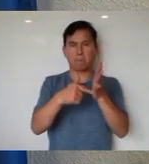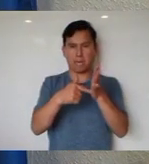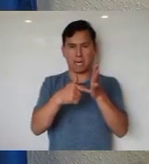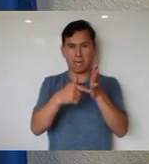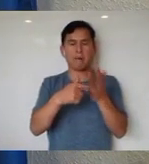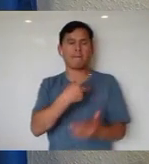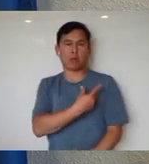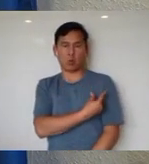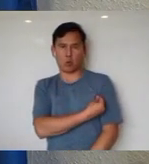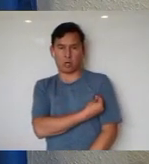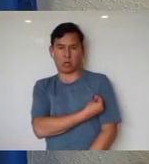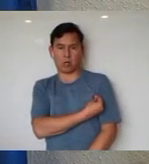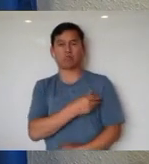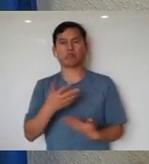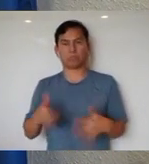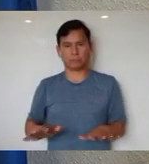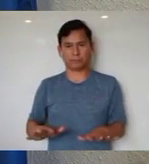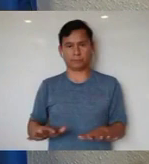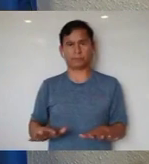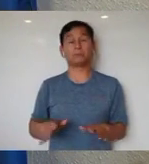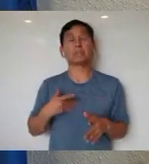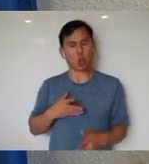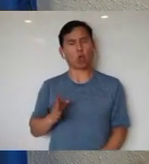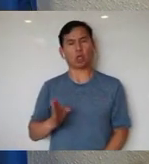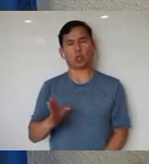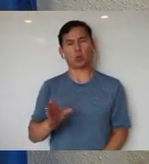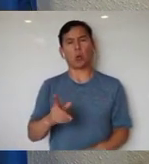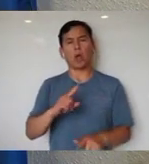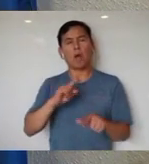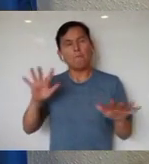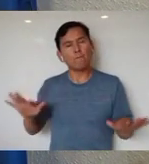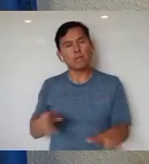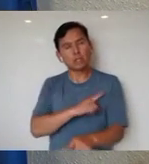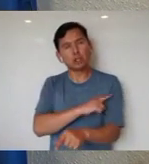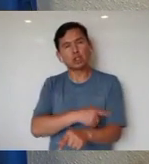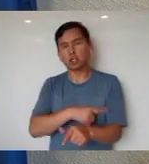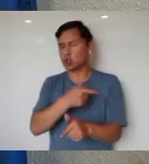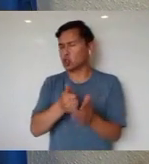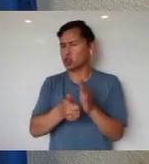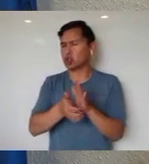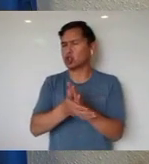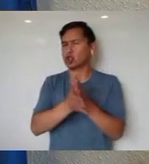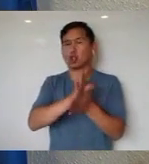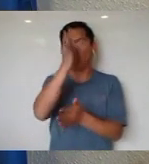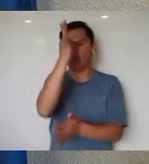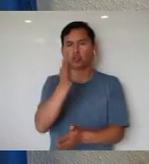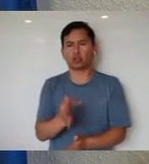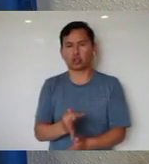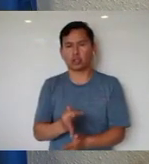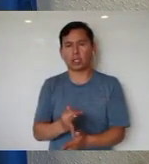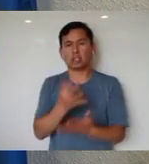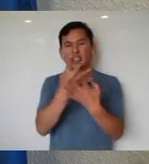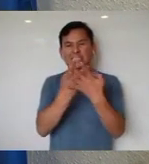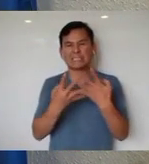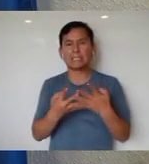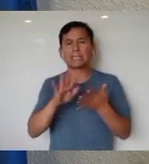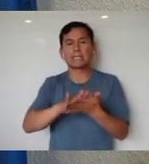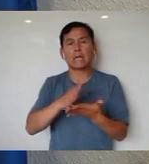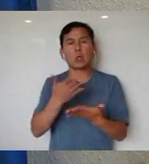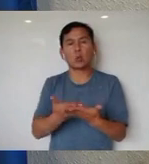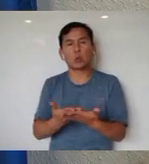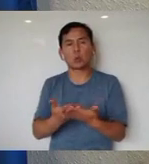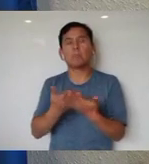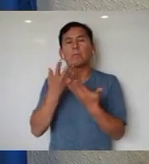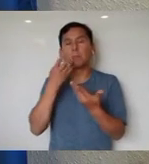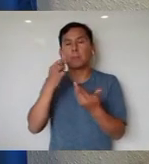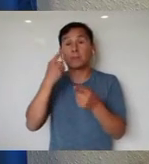35.591 vacunas aplicadas y siguen los esfuerzos de todo el personal de la red asistencial del Servicio de Salud